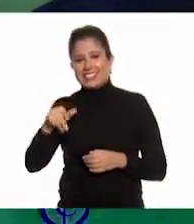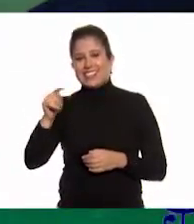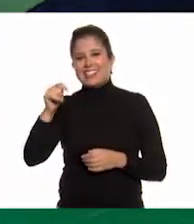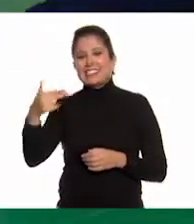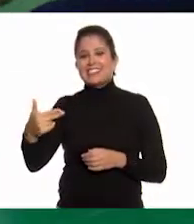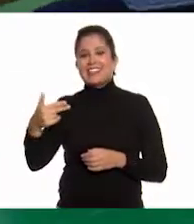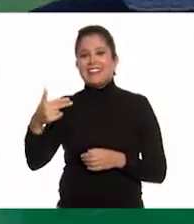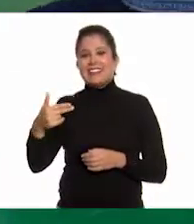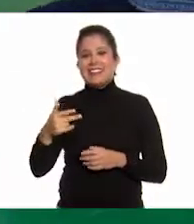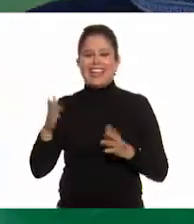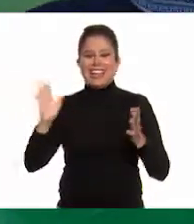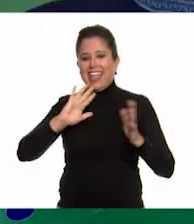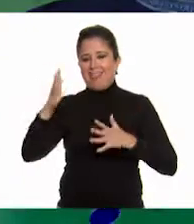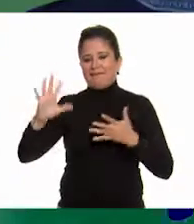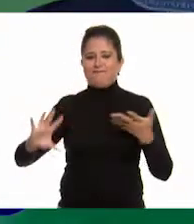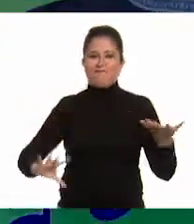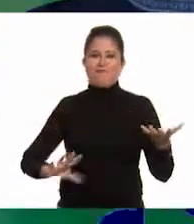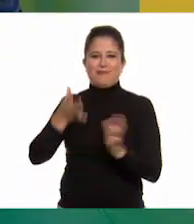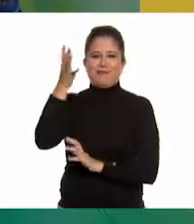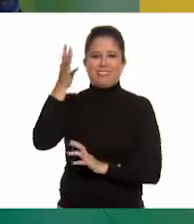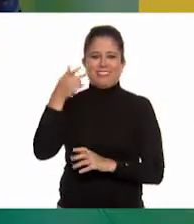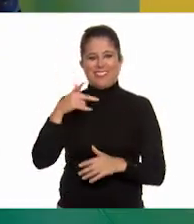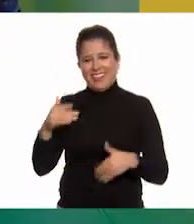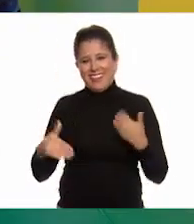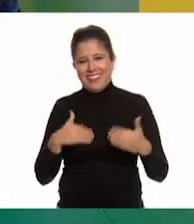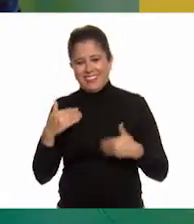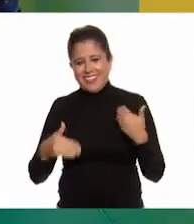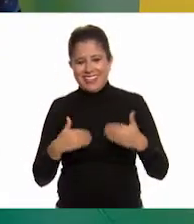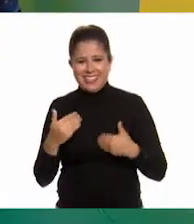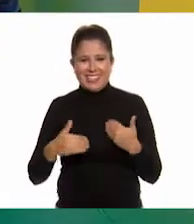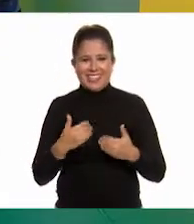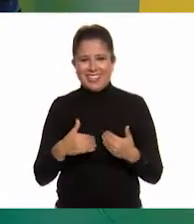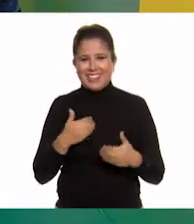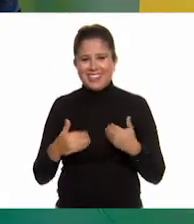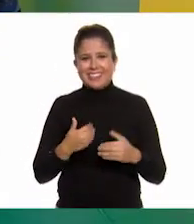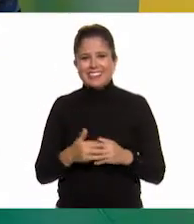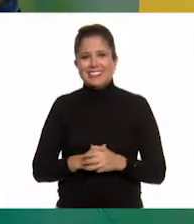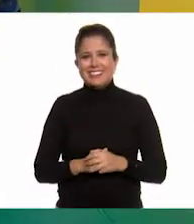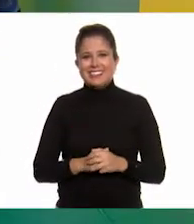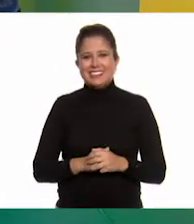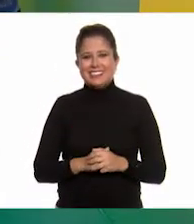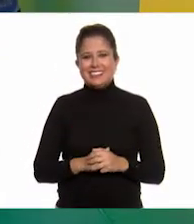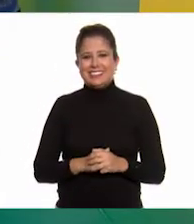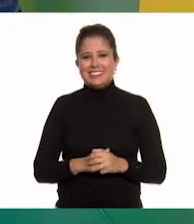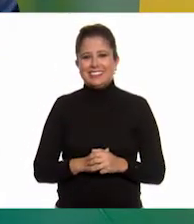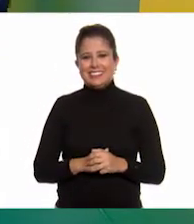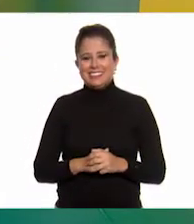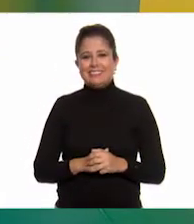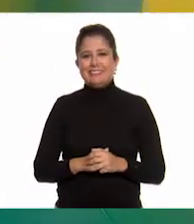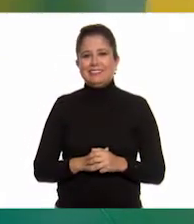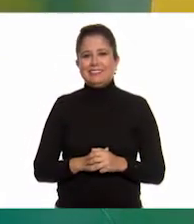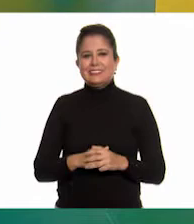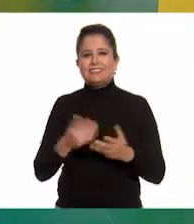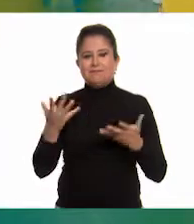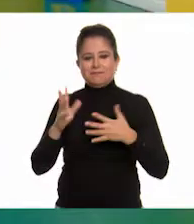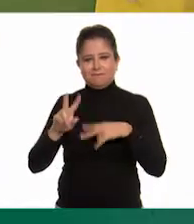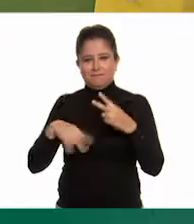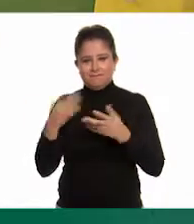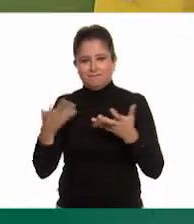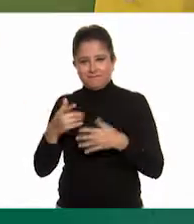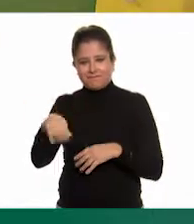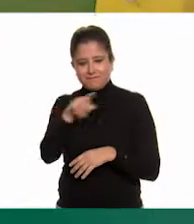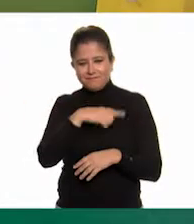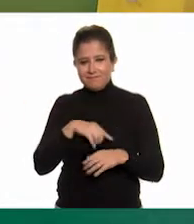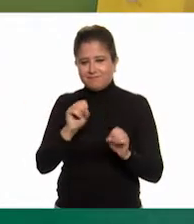va? Hicimos un desastre, pero ay, está muy divertido. Está muy, muy divertido. Hay que practicarlo. Así es. Vamos. ¿Me ayudas? Claro que sí. ¿Puedes dejar